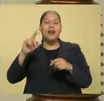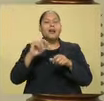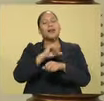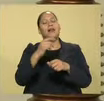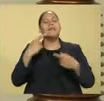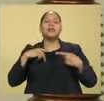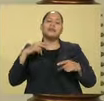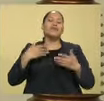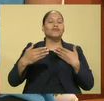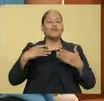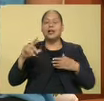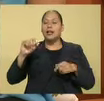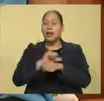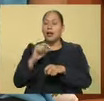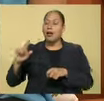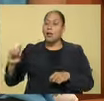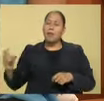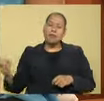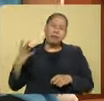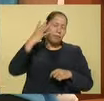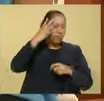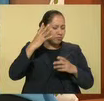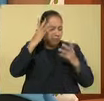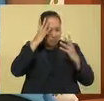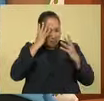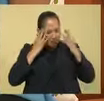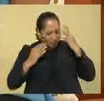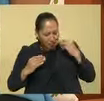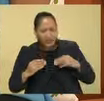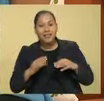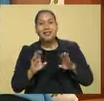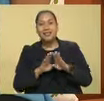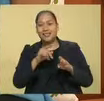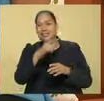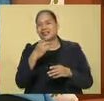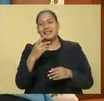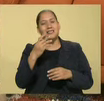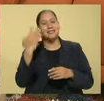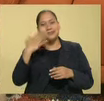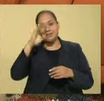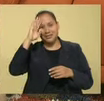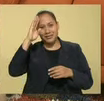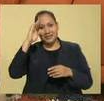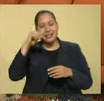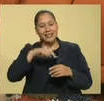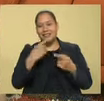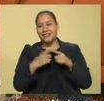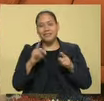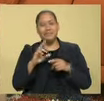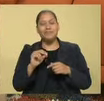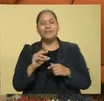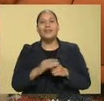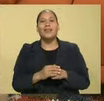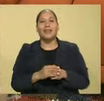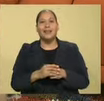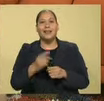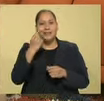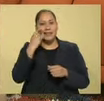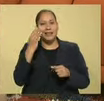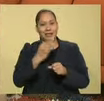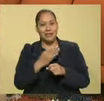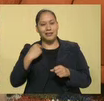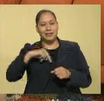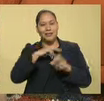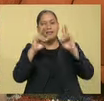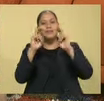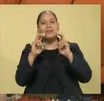repente, antier me pasó eso, ¿de verdad? Como en Sex and the City, no fue eso, no. Pero bueno, hoy vamos a hablar acerca